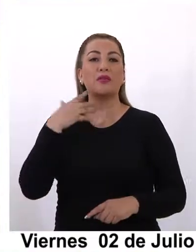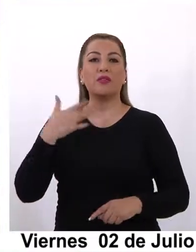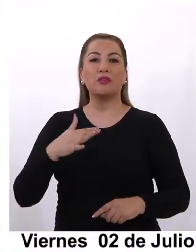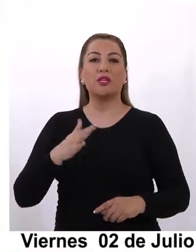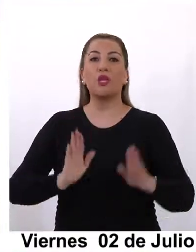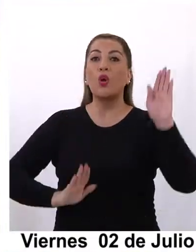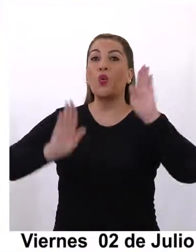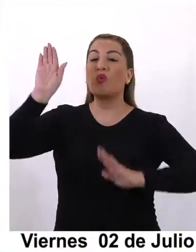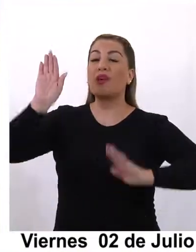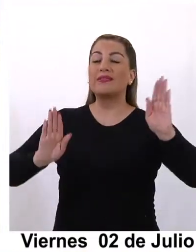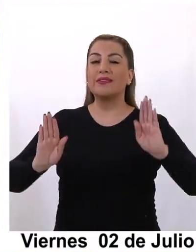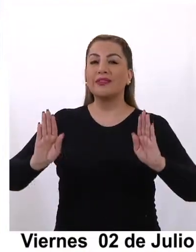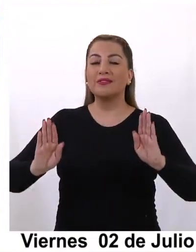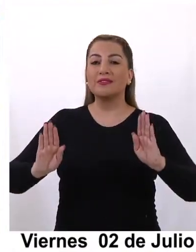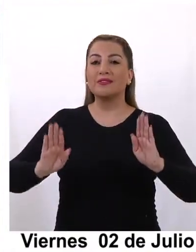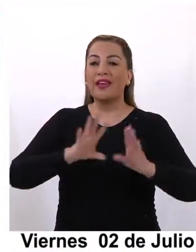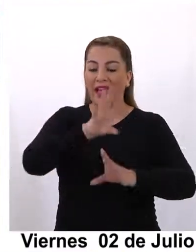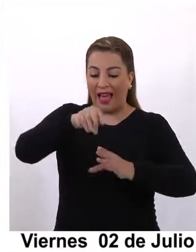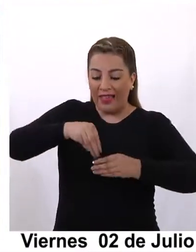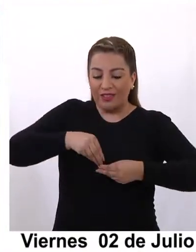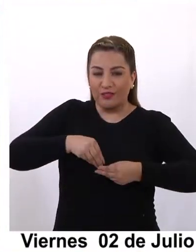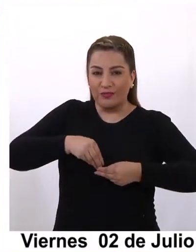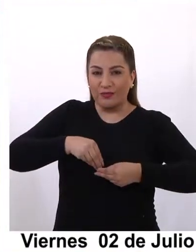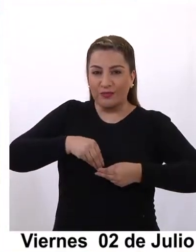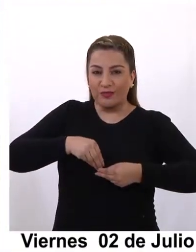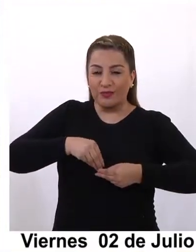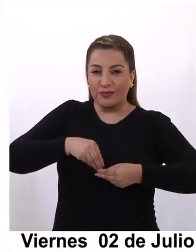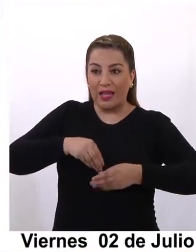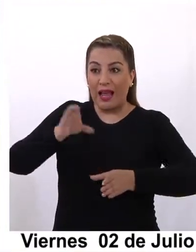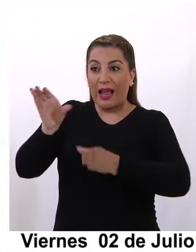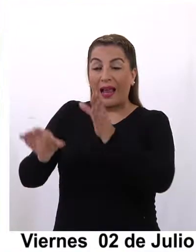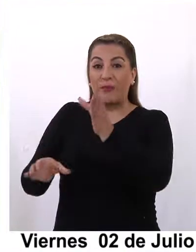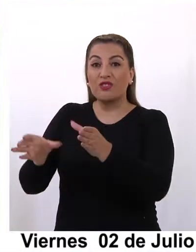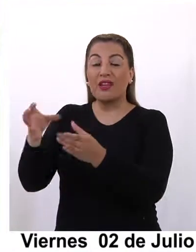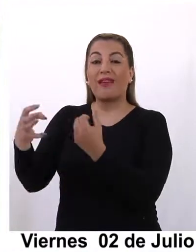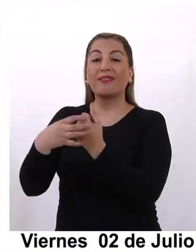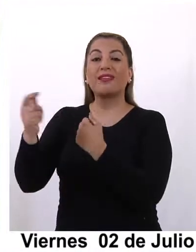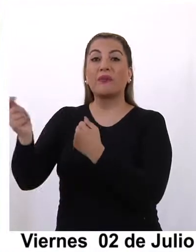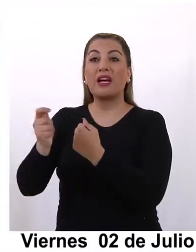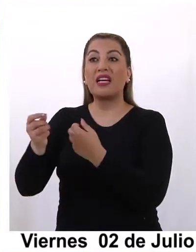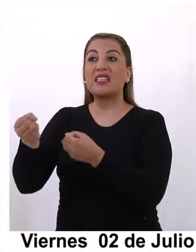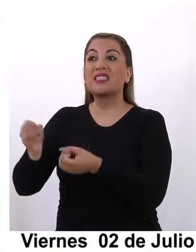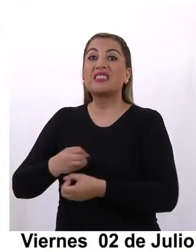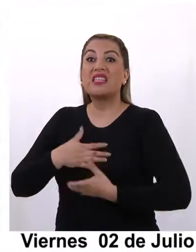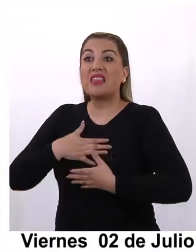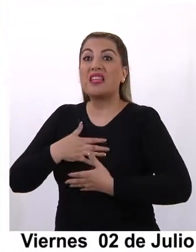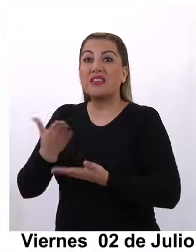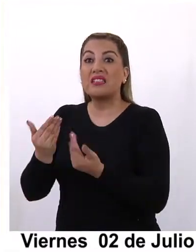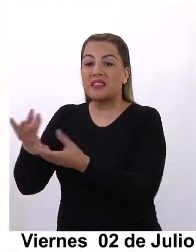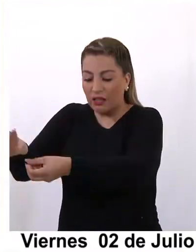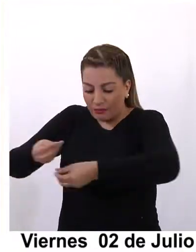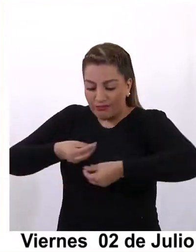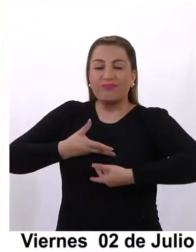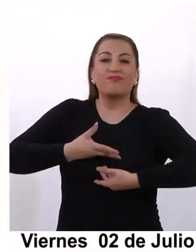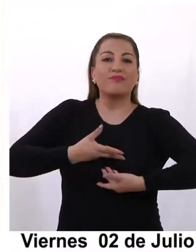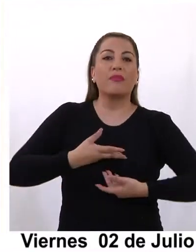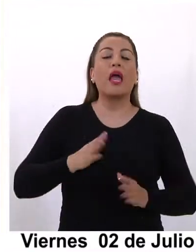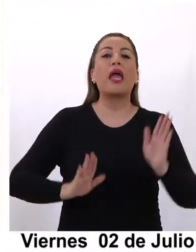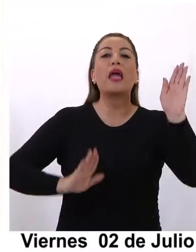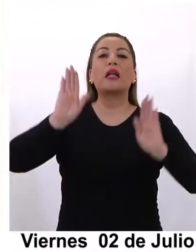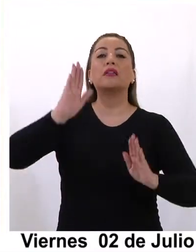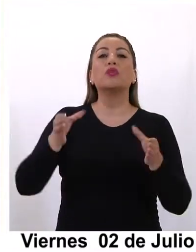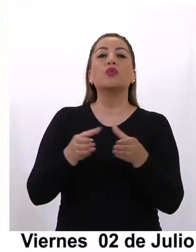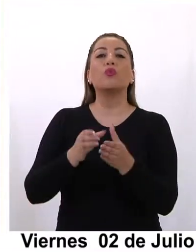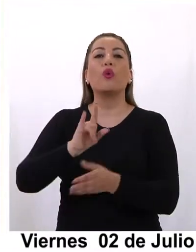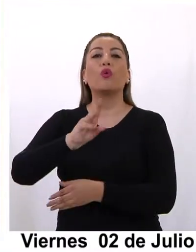se cargue de por dentro de las cosas que la gente de Tarapacá siente y necesita. Así que ese es el objetivo. El candidato de